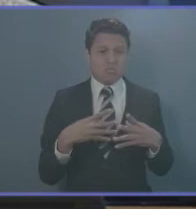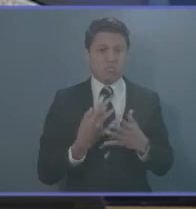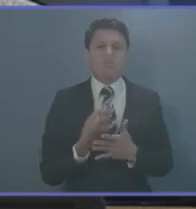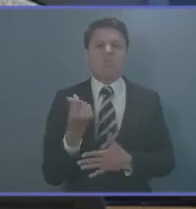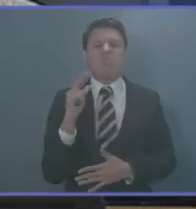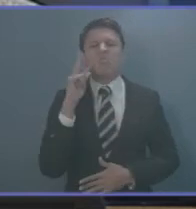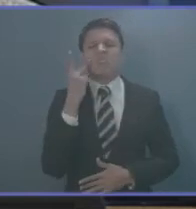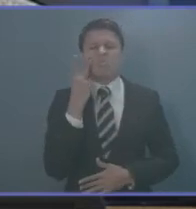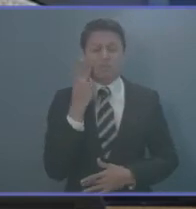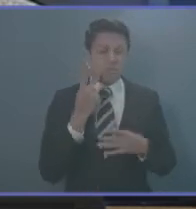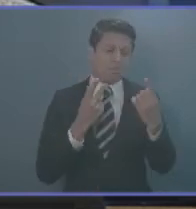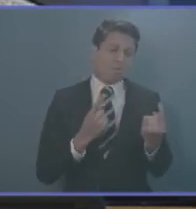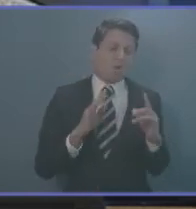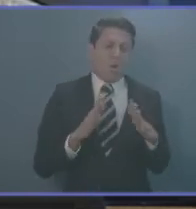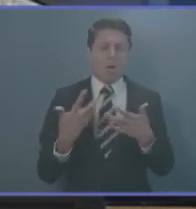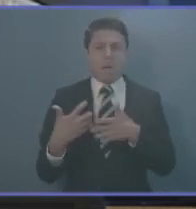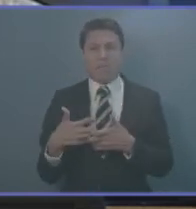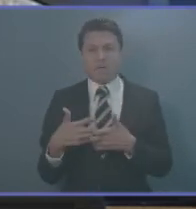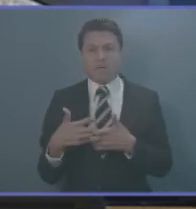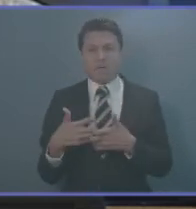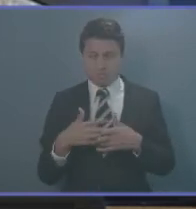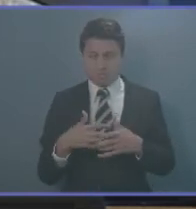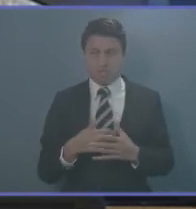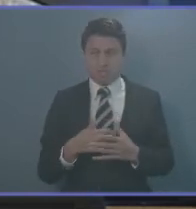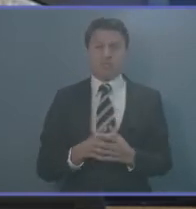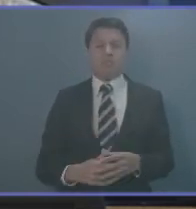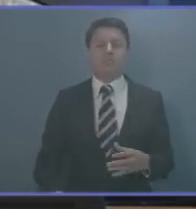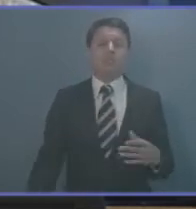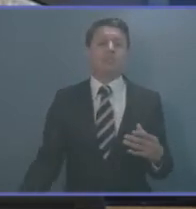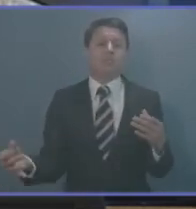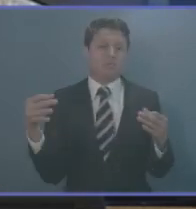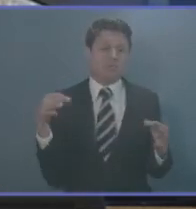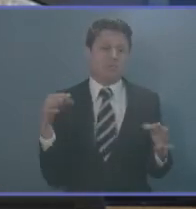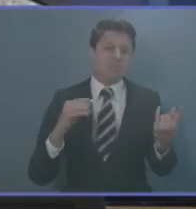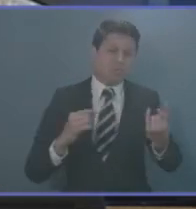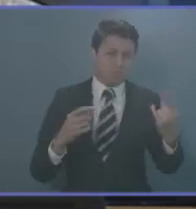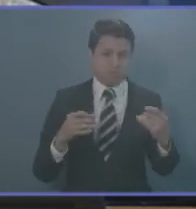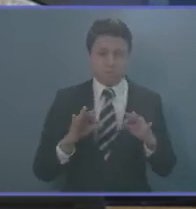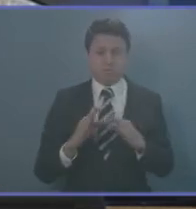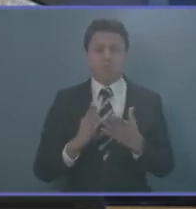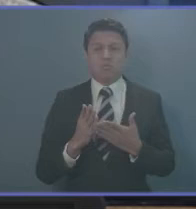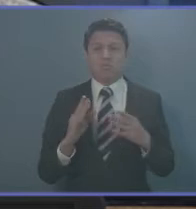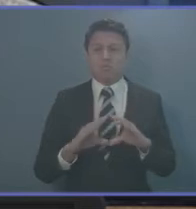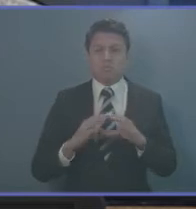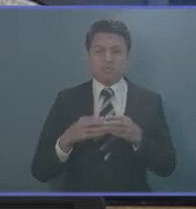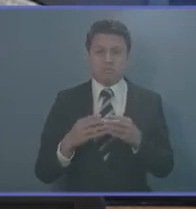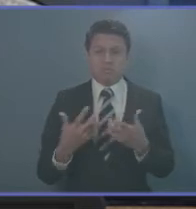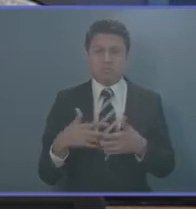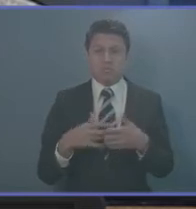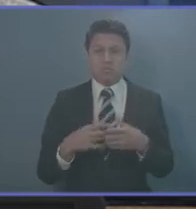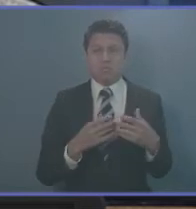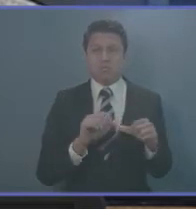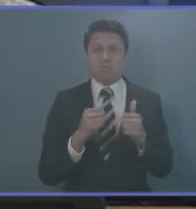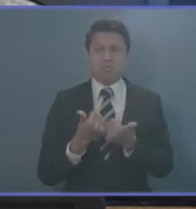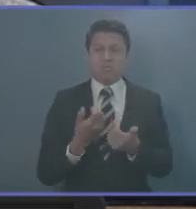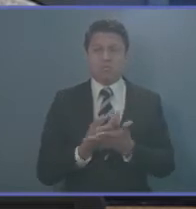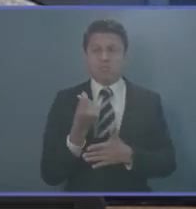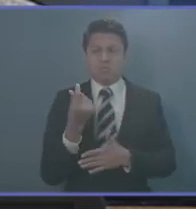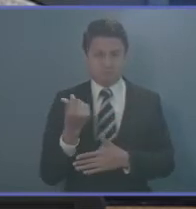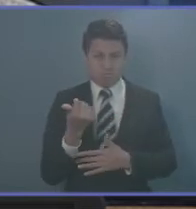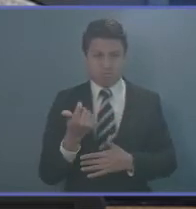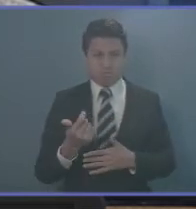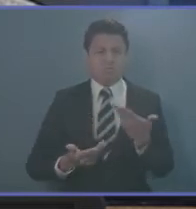por persona natural o jurídica, ya sea en forma individual o colectiva, por medio de empresas que pertenezcan a sectores de economías